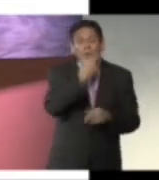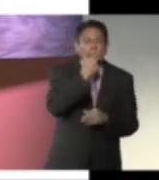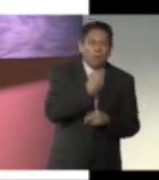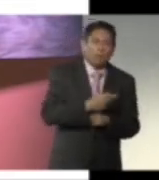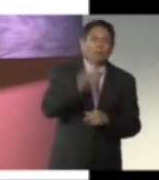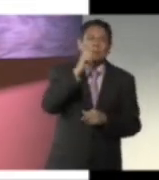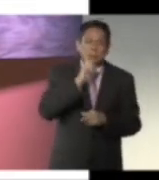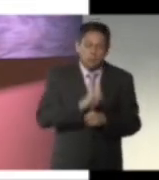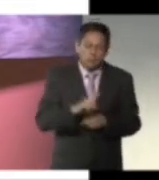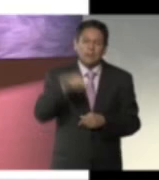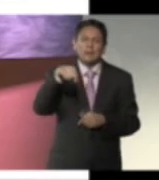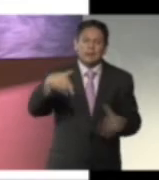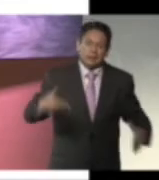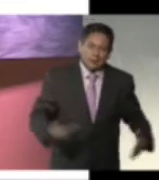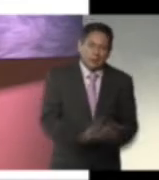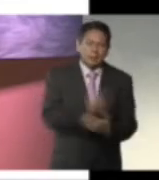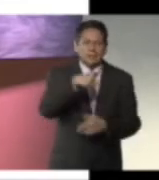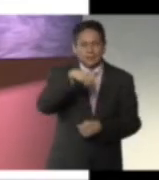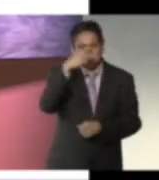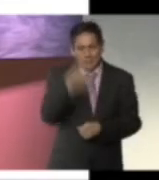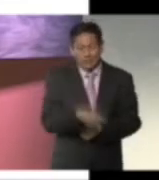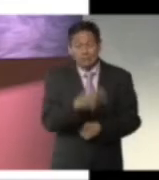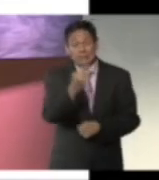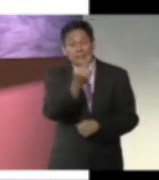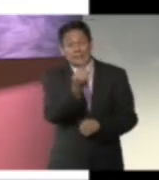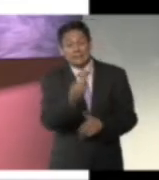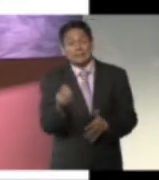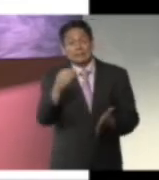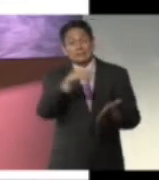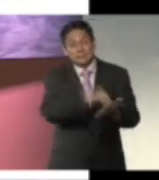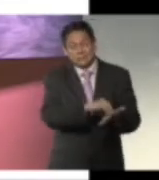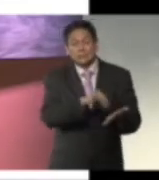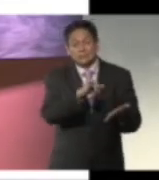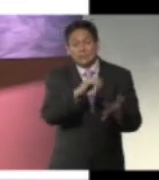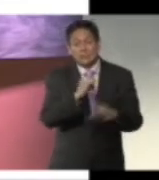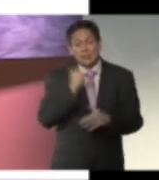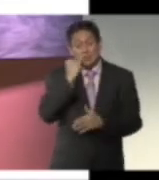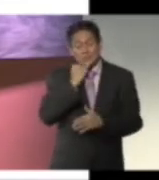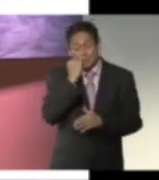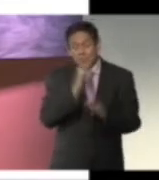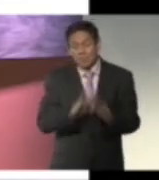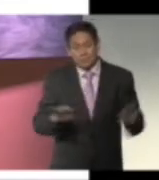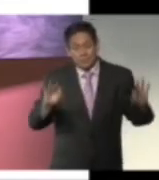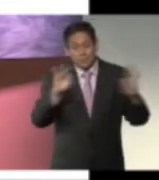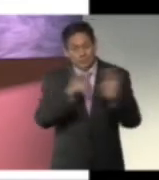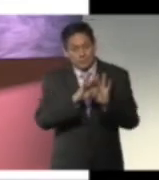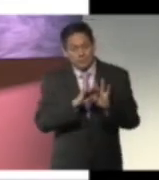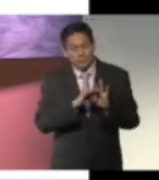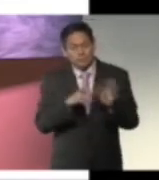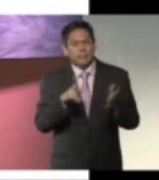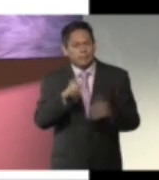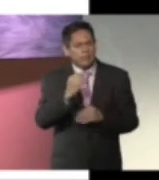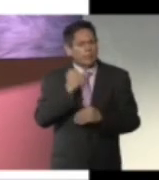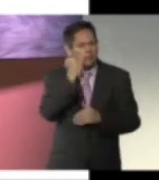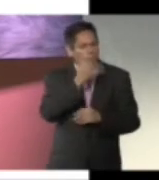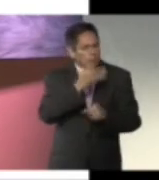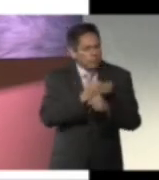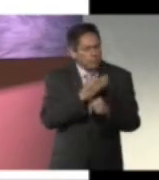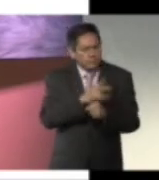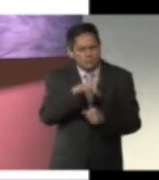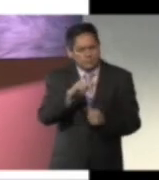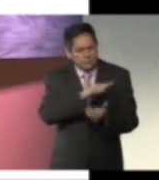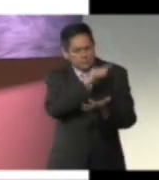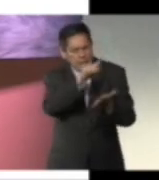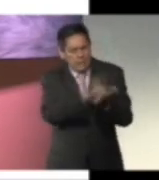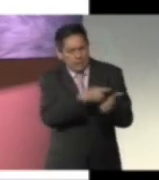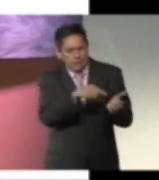nacidos en el territorio nacional, etcétera? Entonces, sí importa el lenguaje, ¿verdad? Pero no estamos hablando de lenguaje, estamos hablando de derechos, estamos hablando